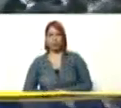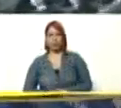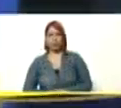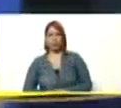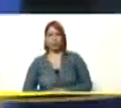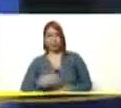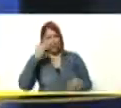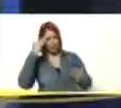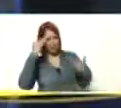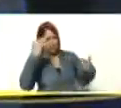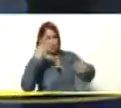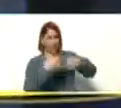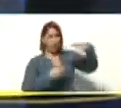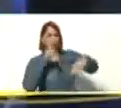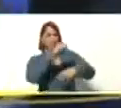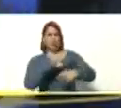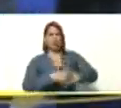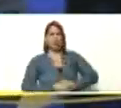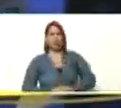Saludos, revolucionario.